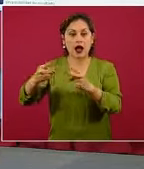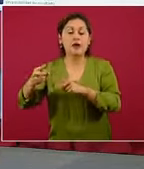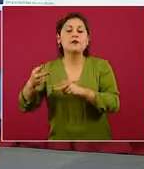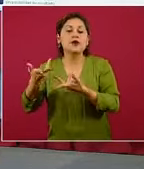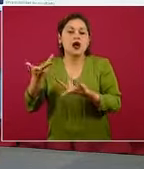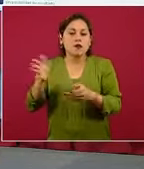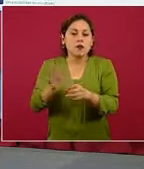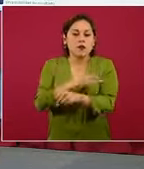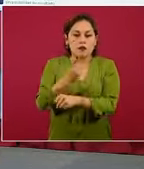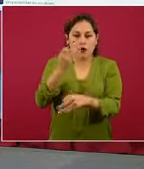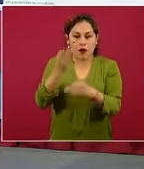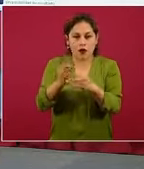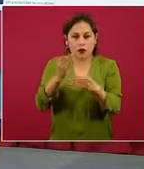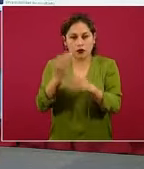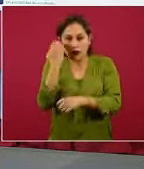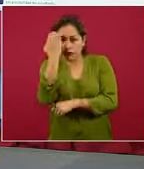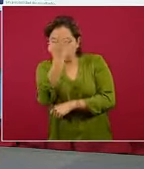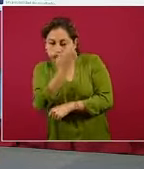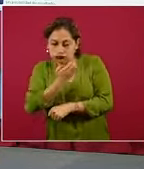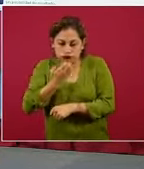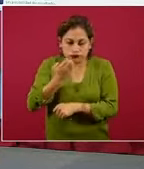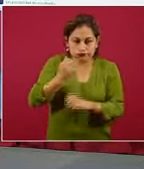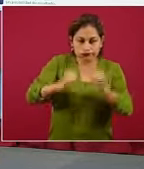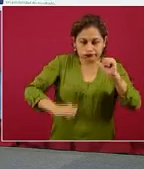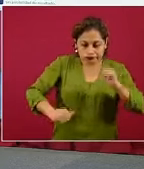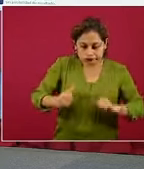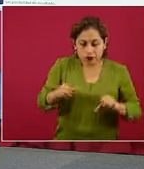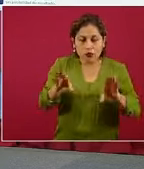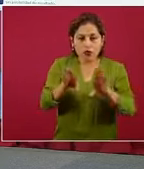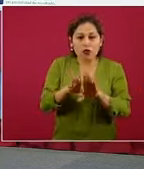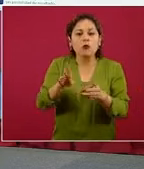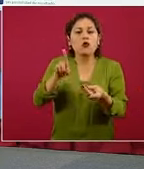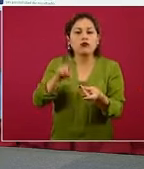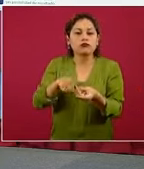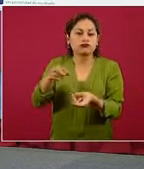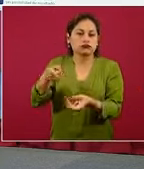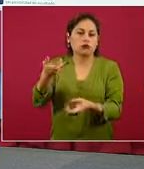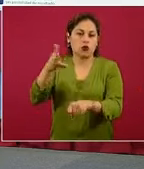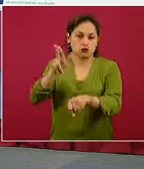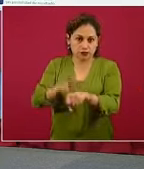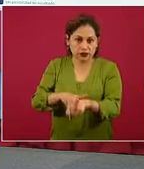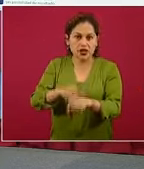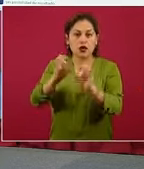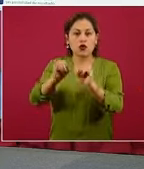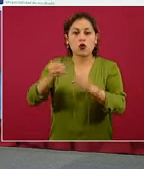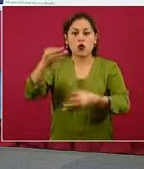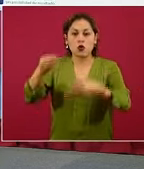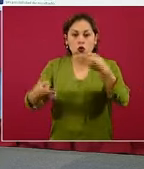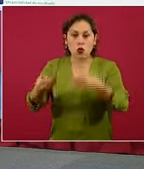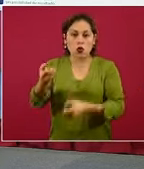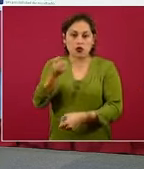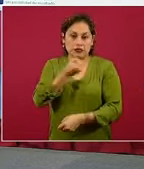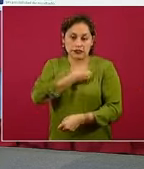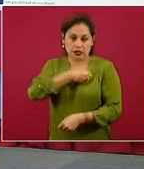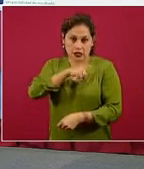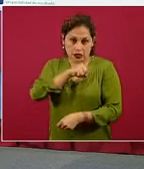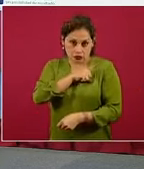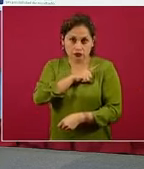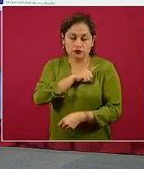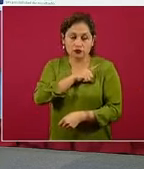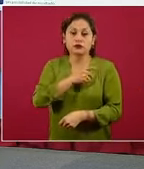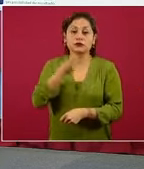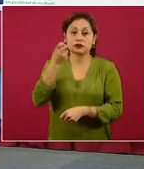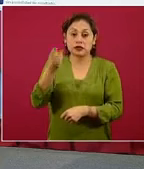por un proceso de dictaminación que se lleva a cabo en las unidades hospitalarias, en las jurisdicciones sanitarias y en